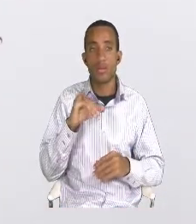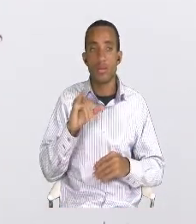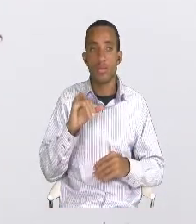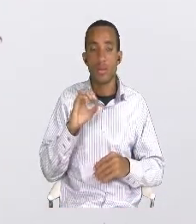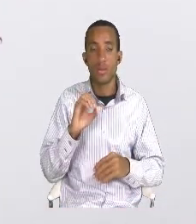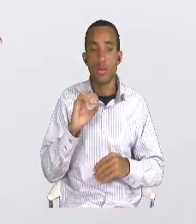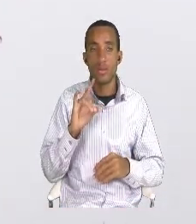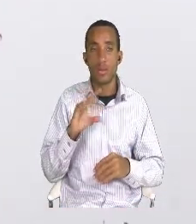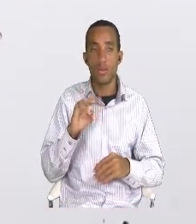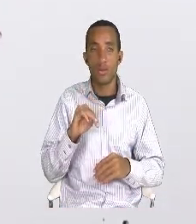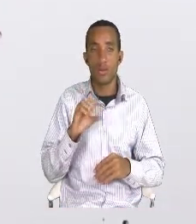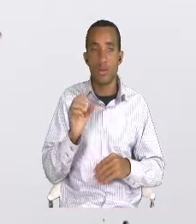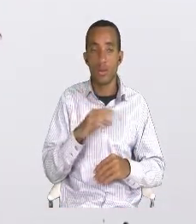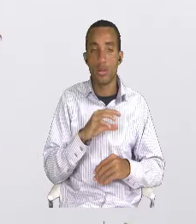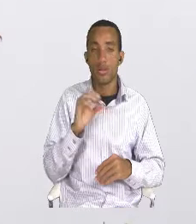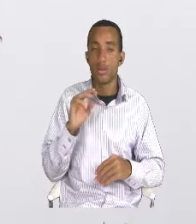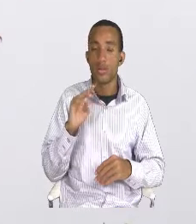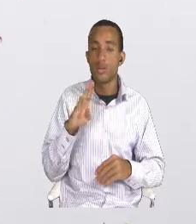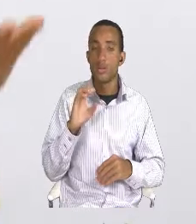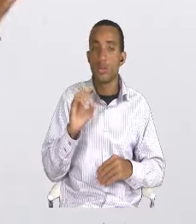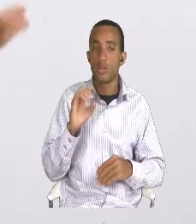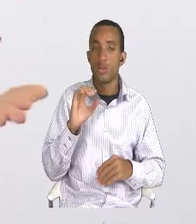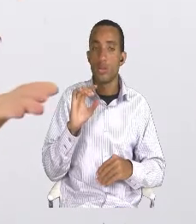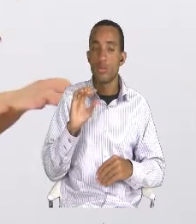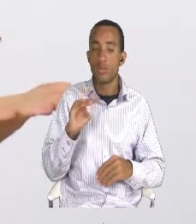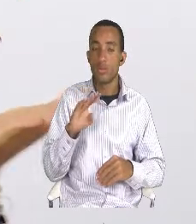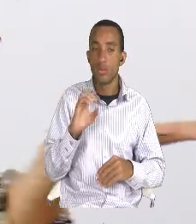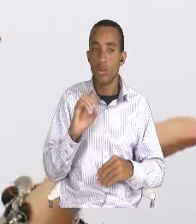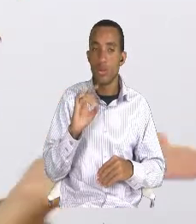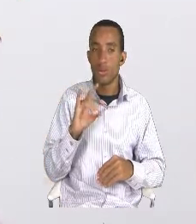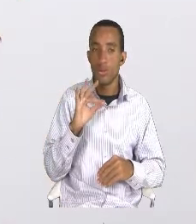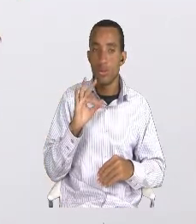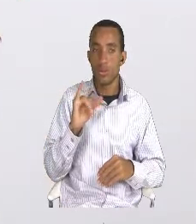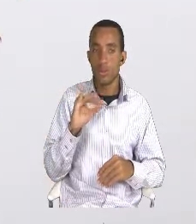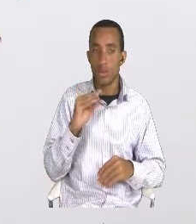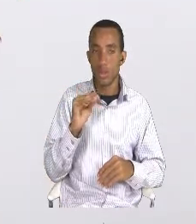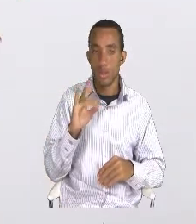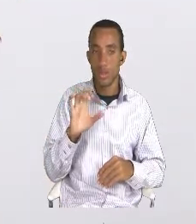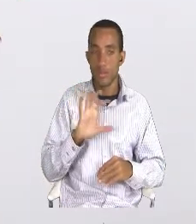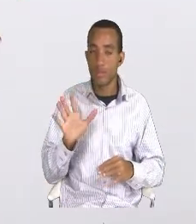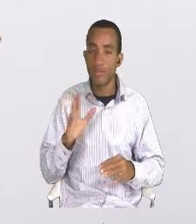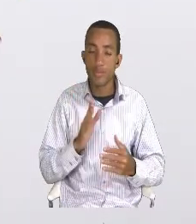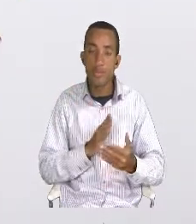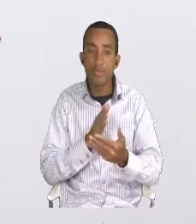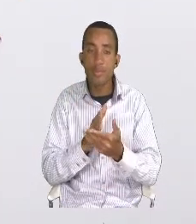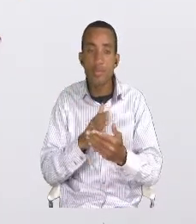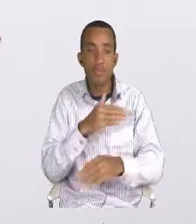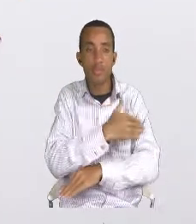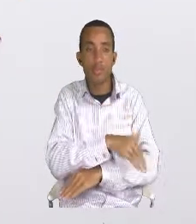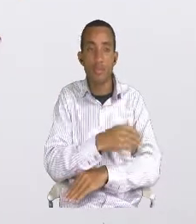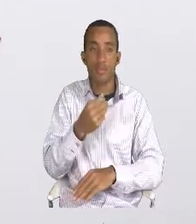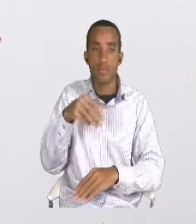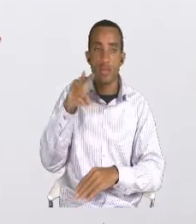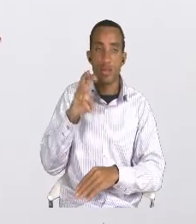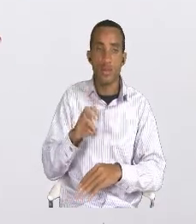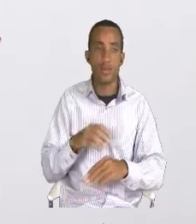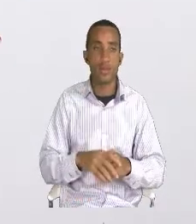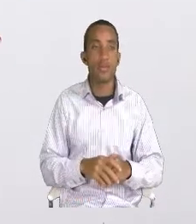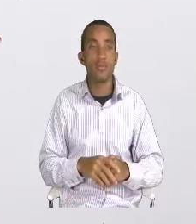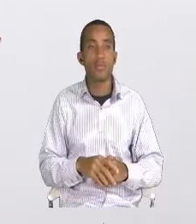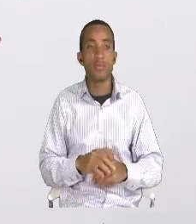zona rosa, calle 49, número 1728, para que vayan y se acerquen y puedan ustedes deleitar el bolsillito, pero también el ojo. Así que ya